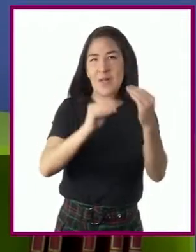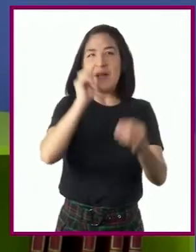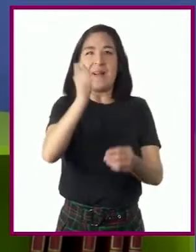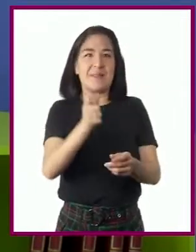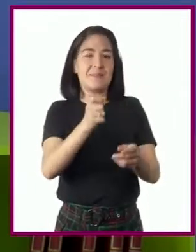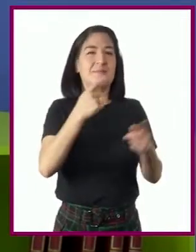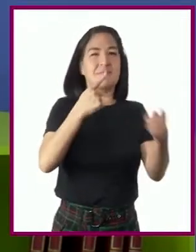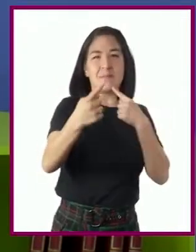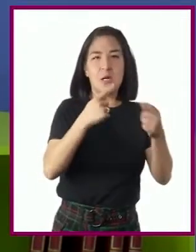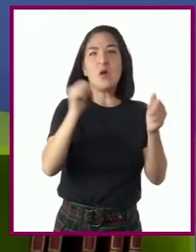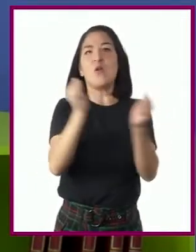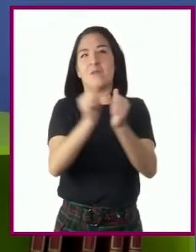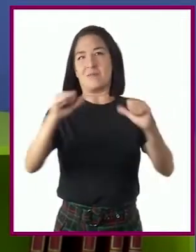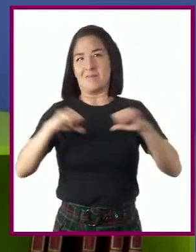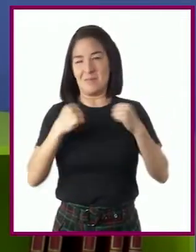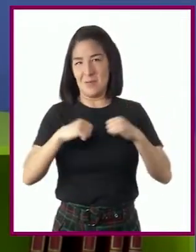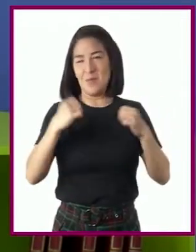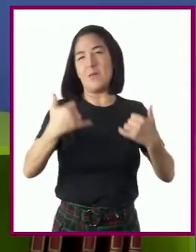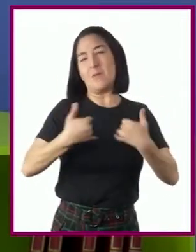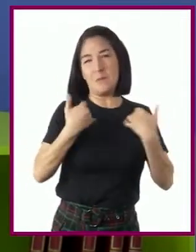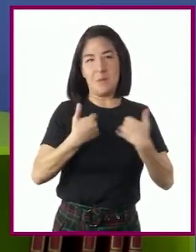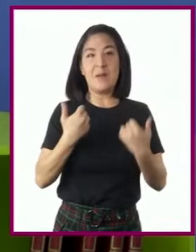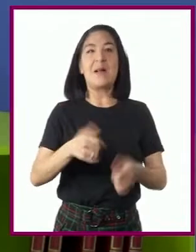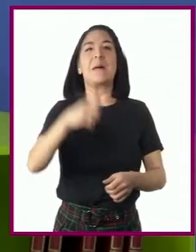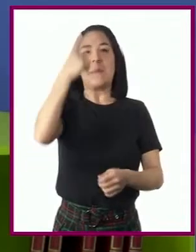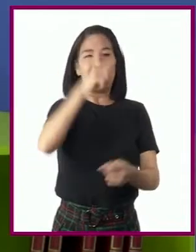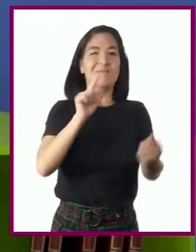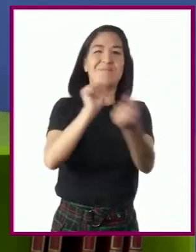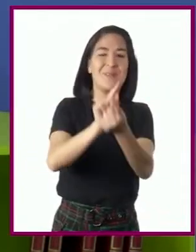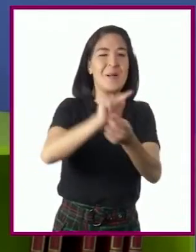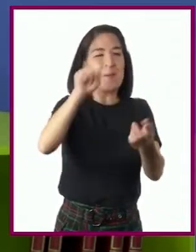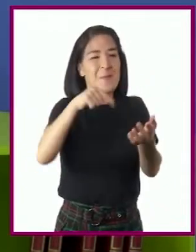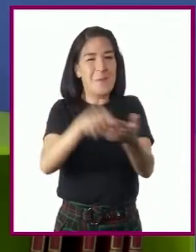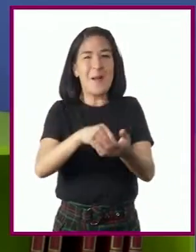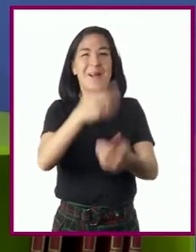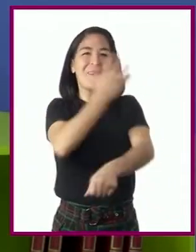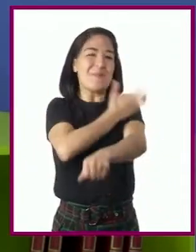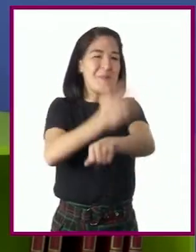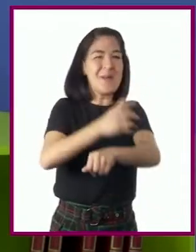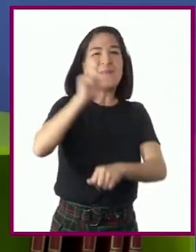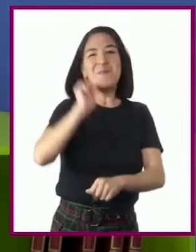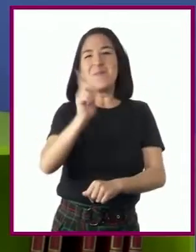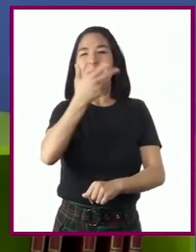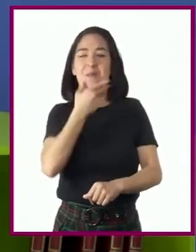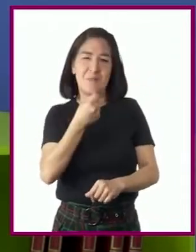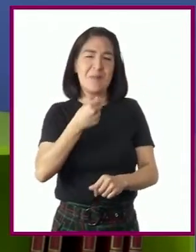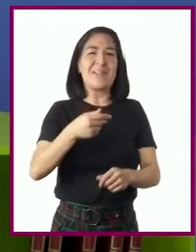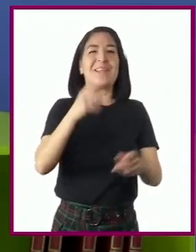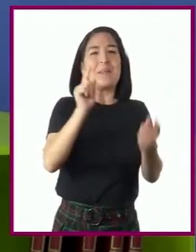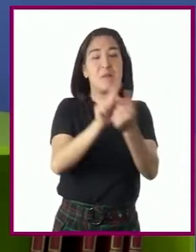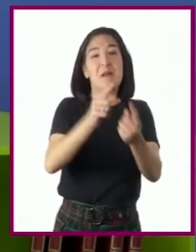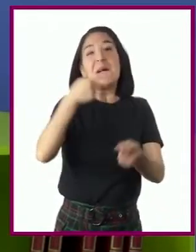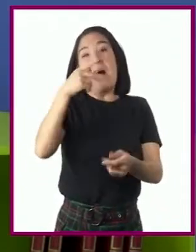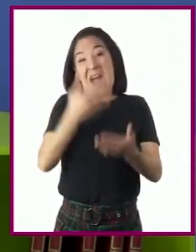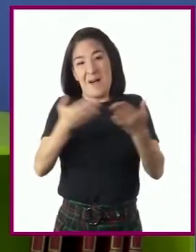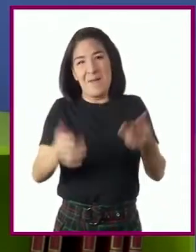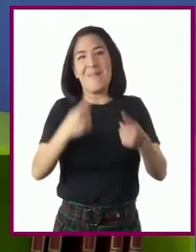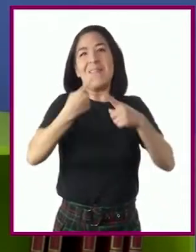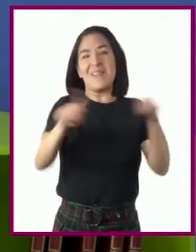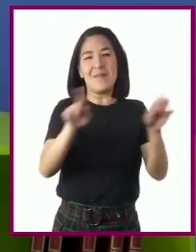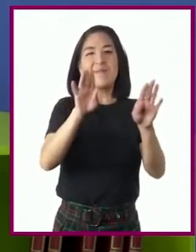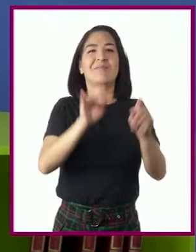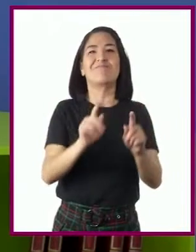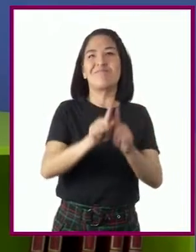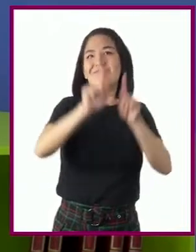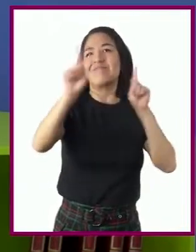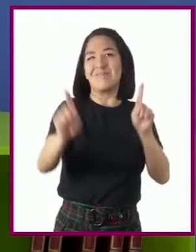Un lugar en donde se encuentren con sus compañeras y compañeros, aunque ahora sea a distancia, y platicar juntos de estos temas que